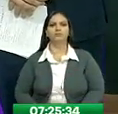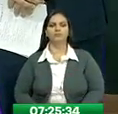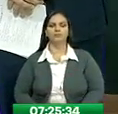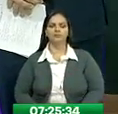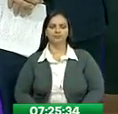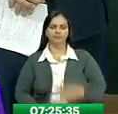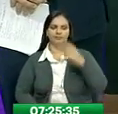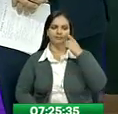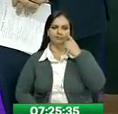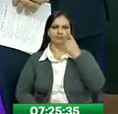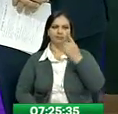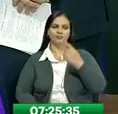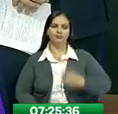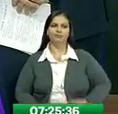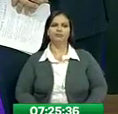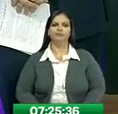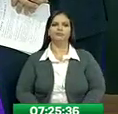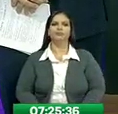Veamos a continuación la nota.